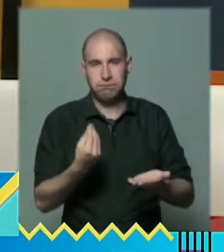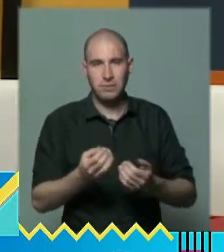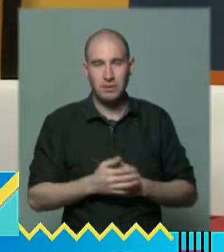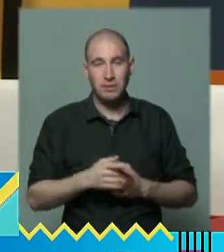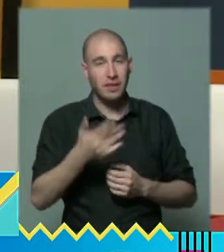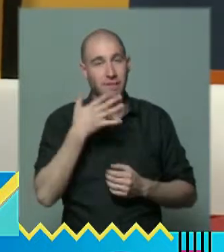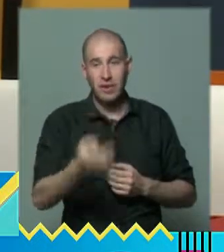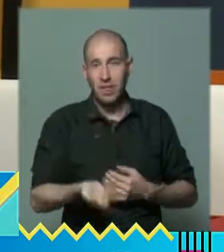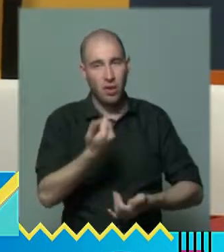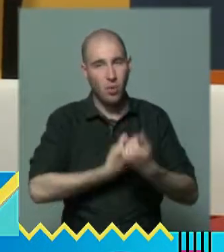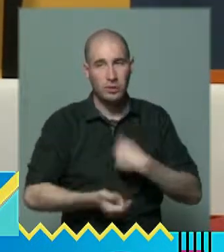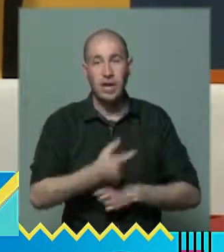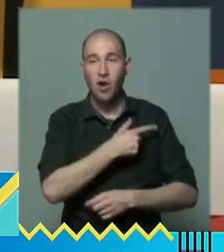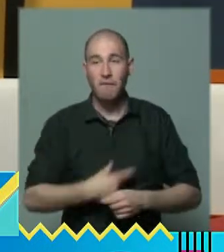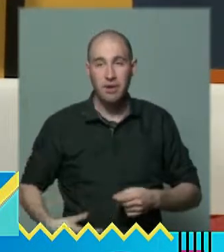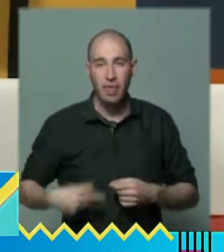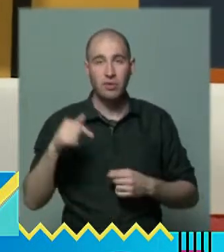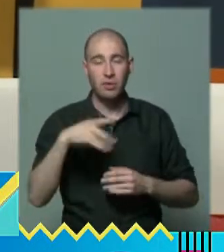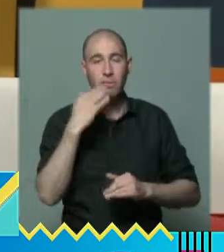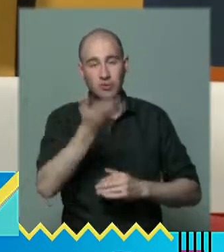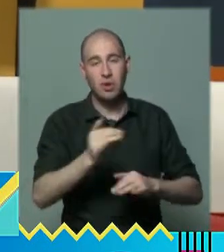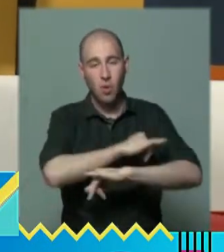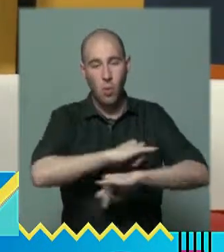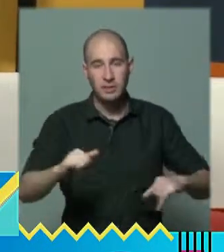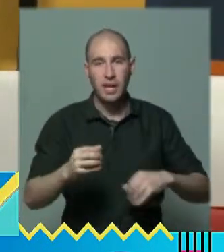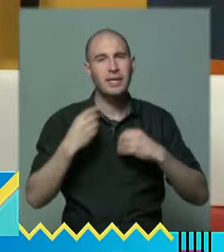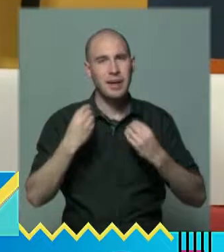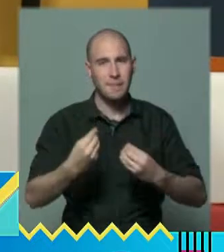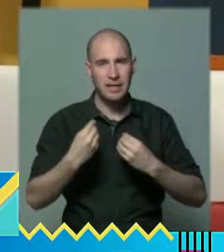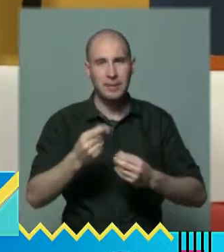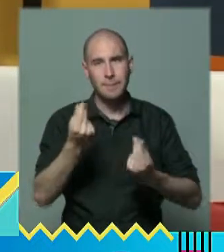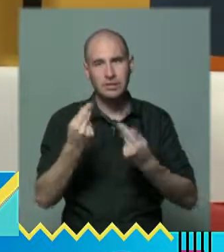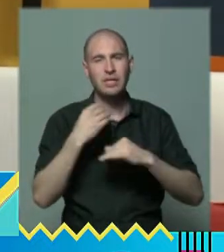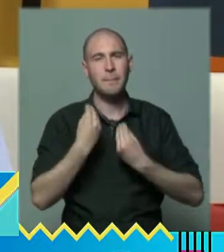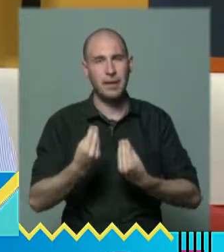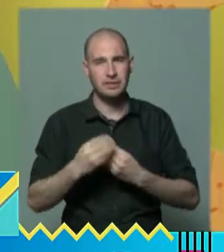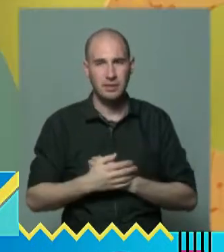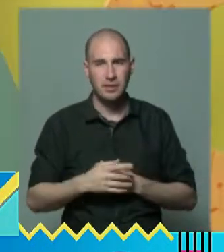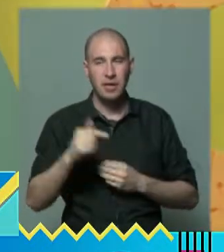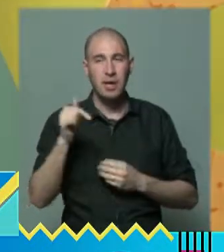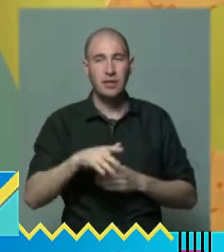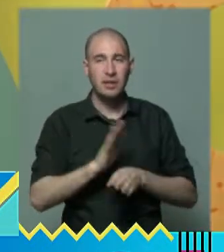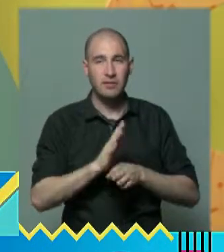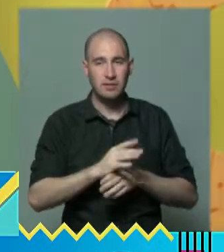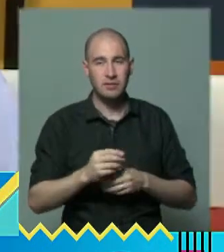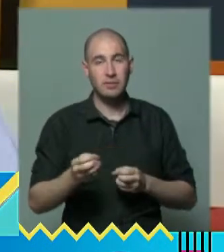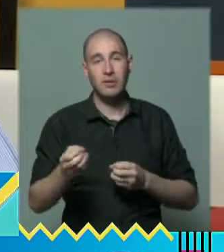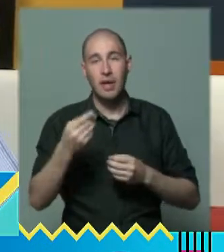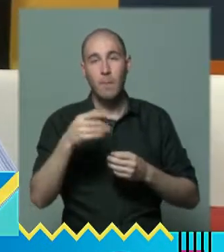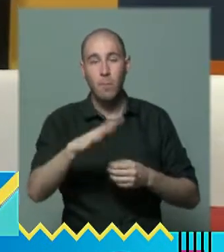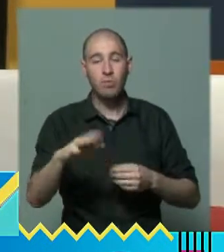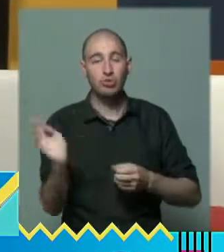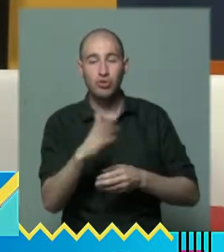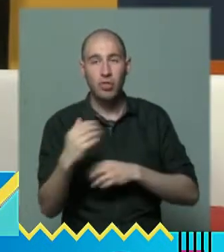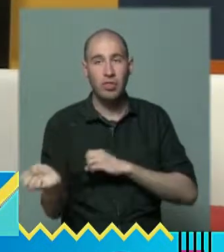ser sinceros y el gobernador tiene que decirle a la gente qué es lo que está pasando con las tarifas. Esto no es ni más ni menos que una transferencia de todo el